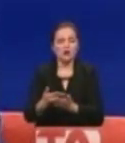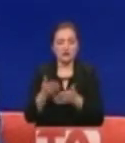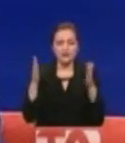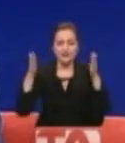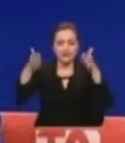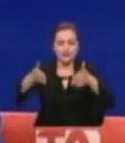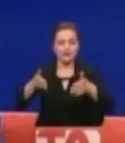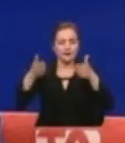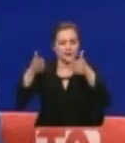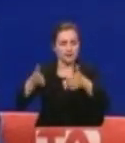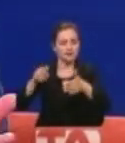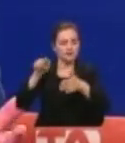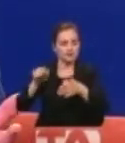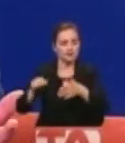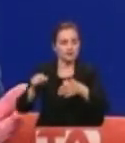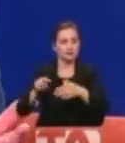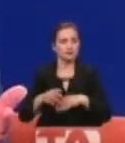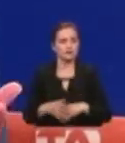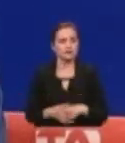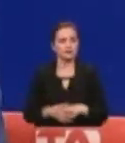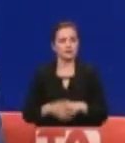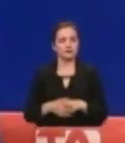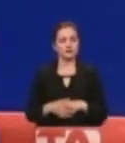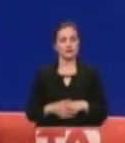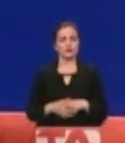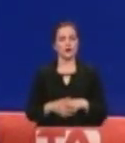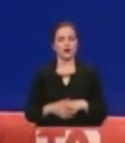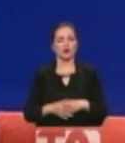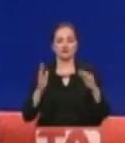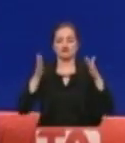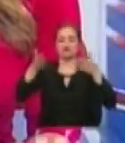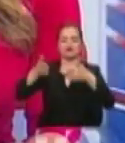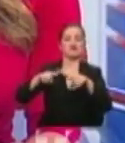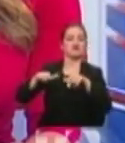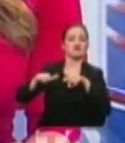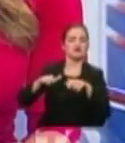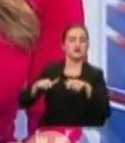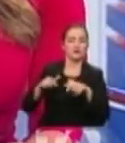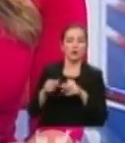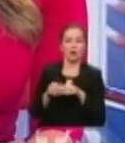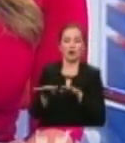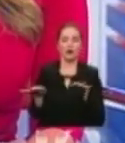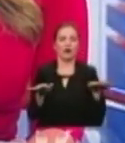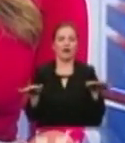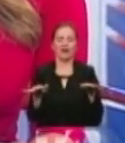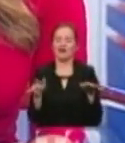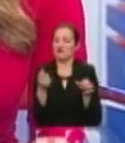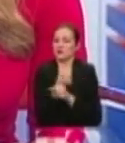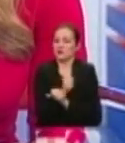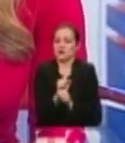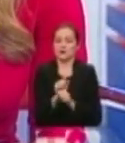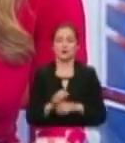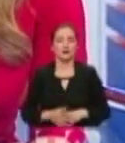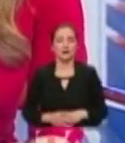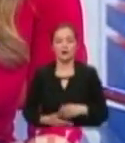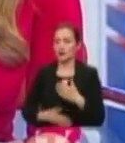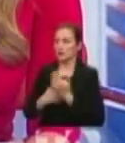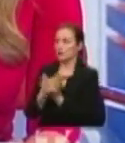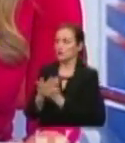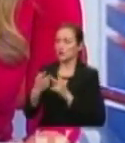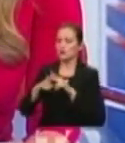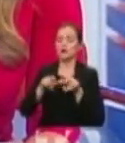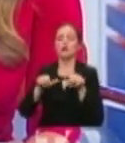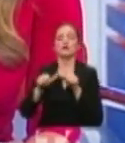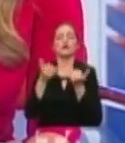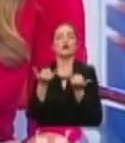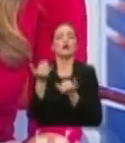que muchos candidatos están planteando va a ser prácticamente imposible. Ahora, se planteaban proyectos al inicio de la administración